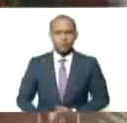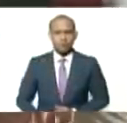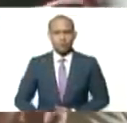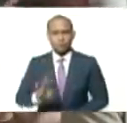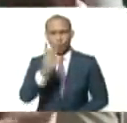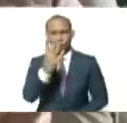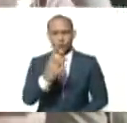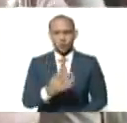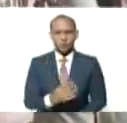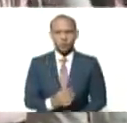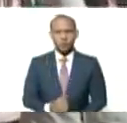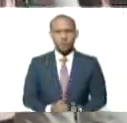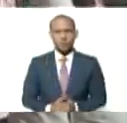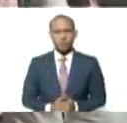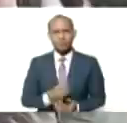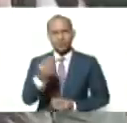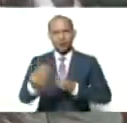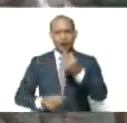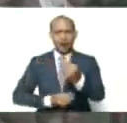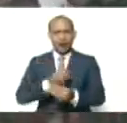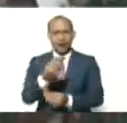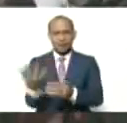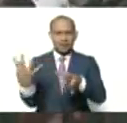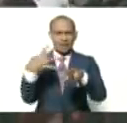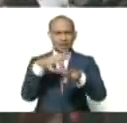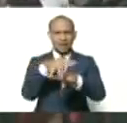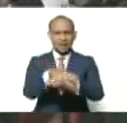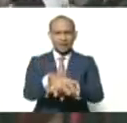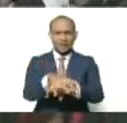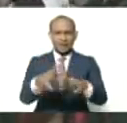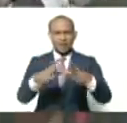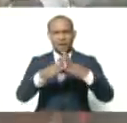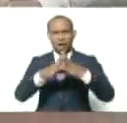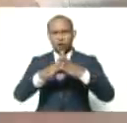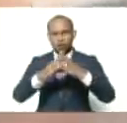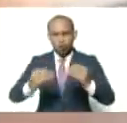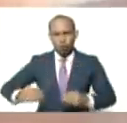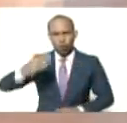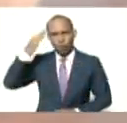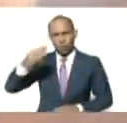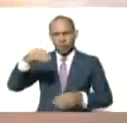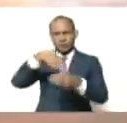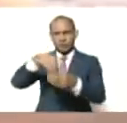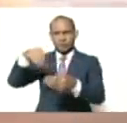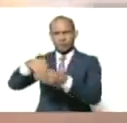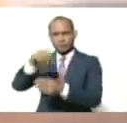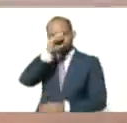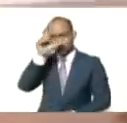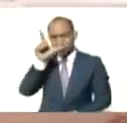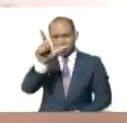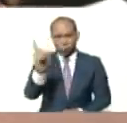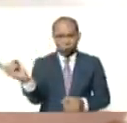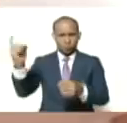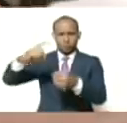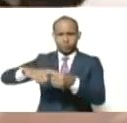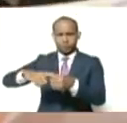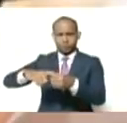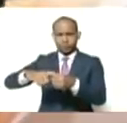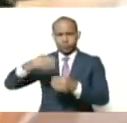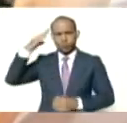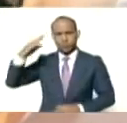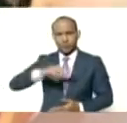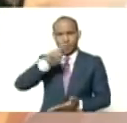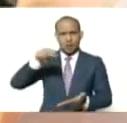Cuarto, consolidar la integración de toda nuestra militancia de nuestro partido a la Milicia Nacional